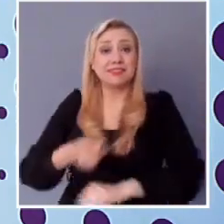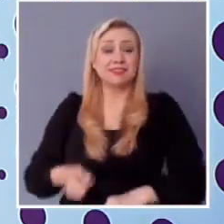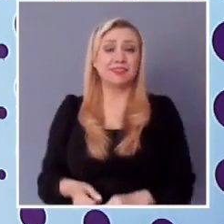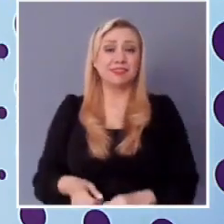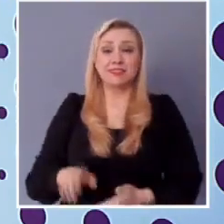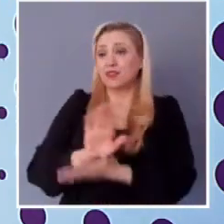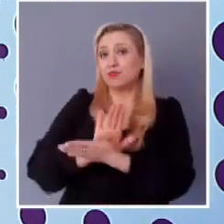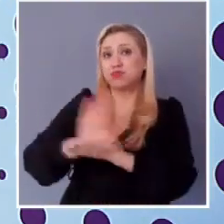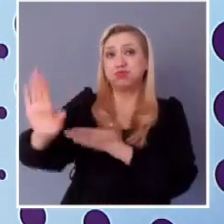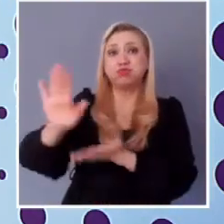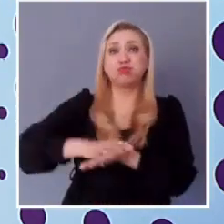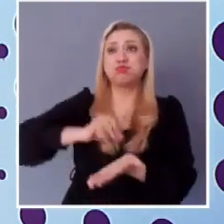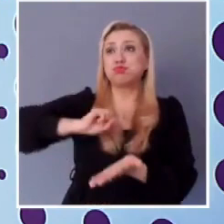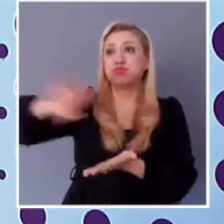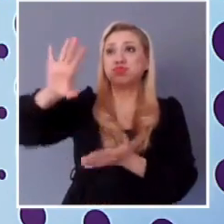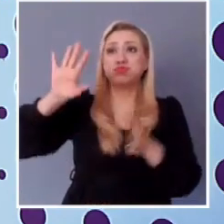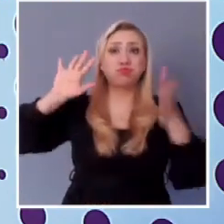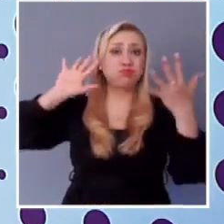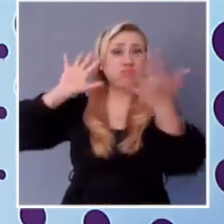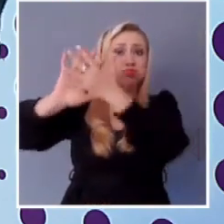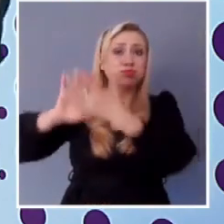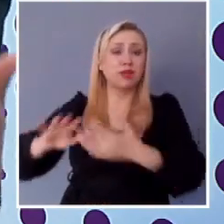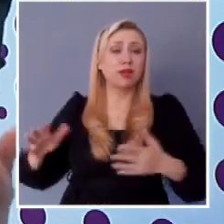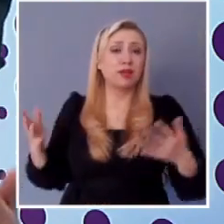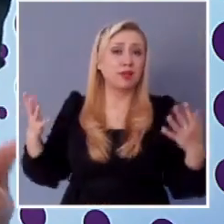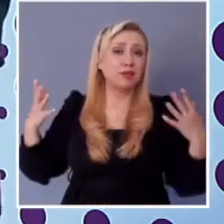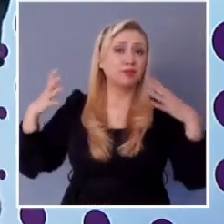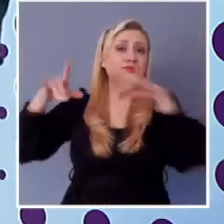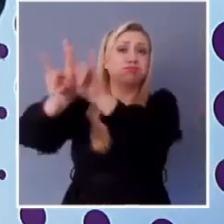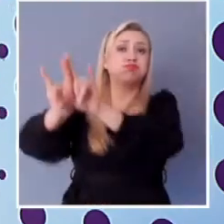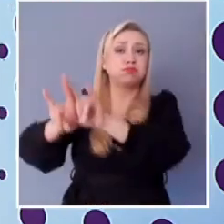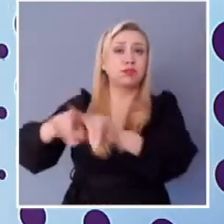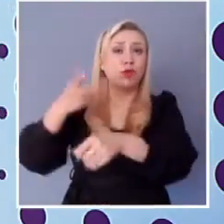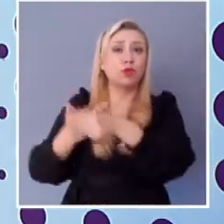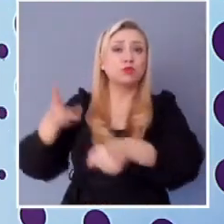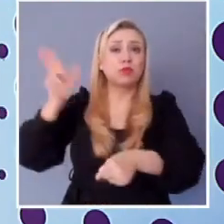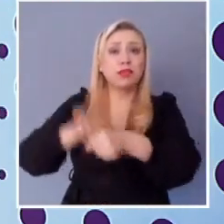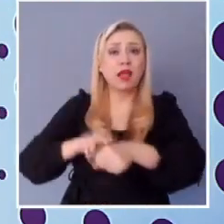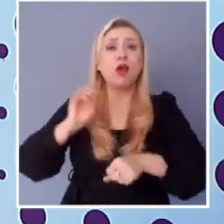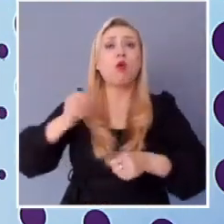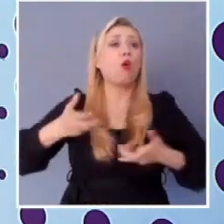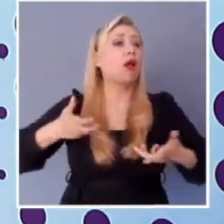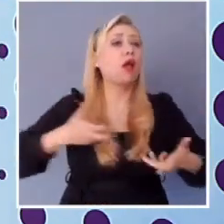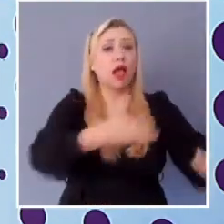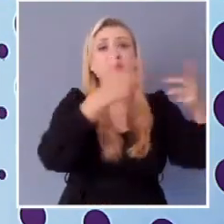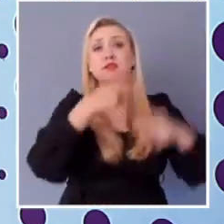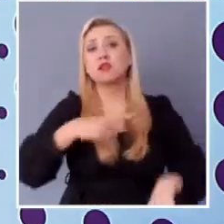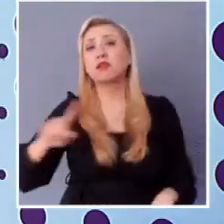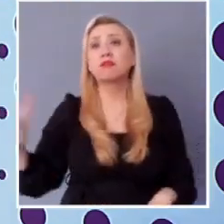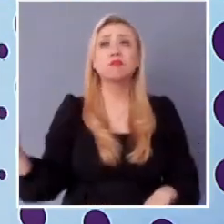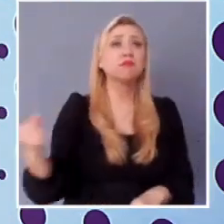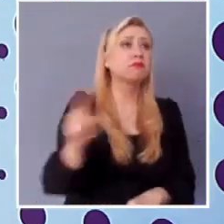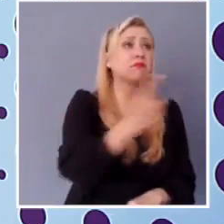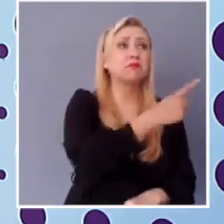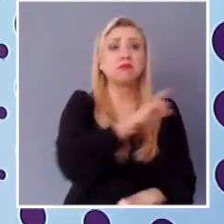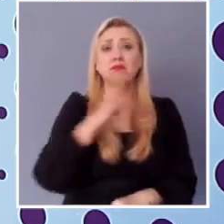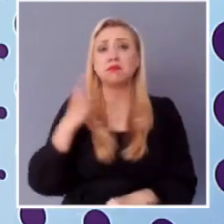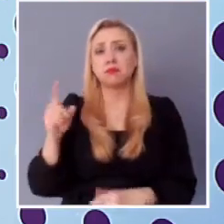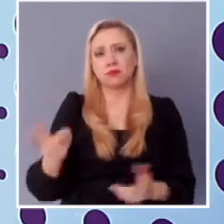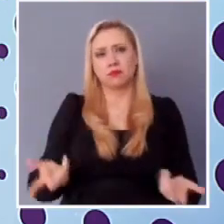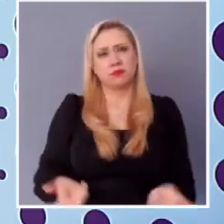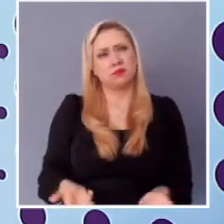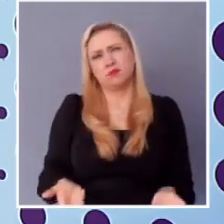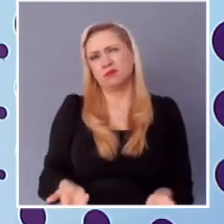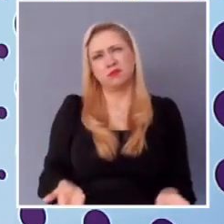por eso muchas de ellas están institucionalizadas en situación de calle o en la cárcel. Estos estigmas de